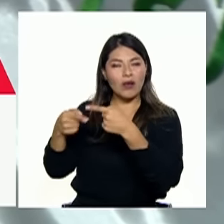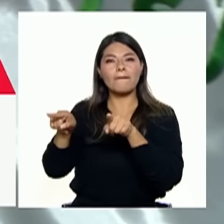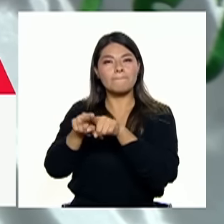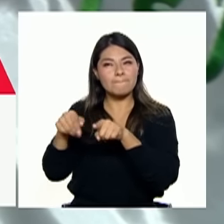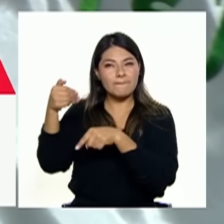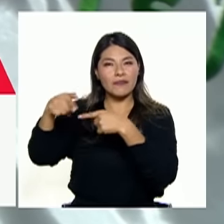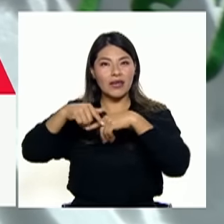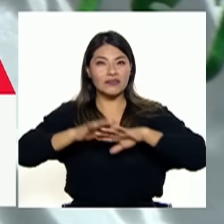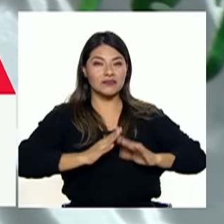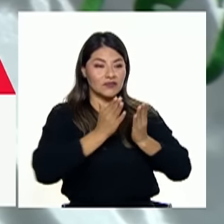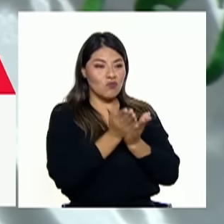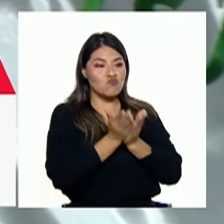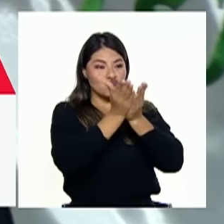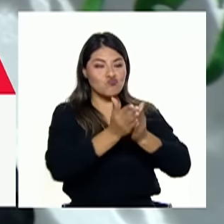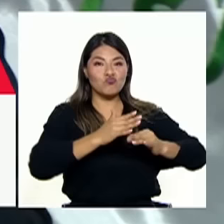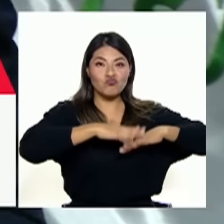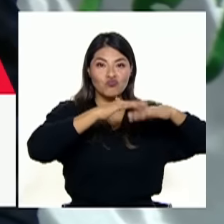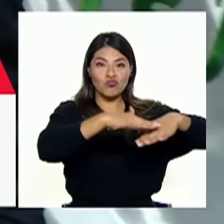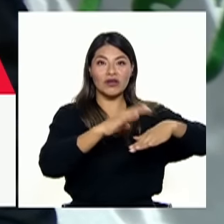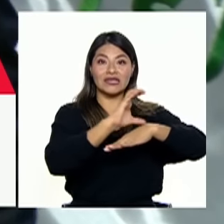del puerto de Chancay.